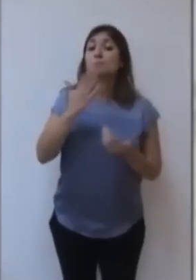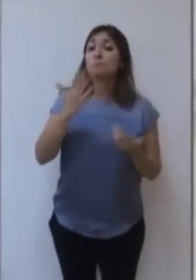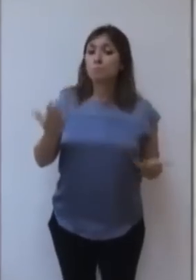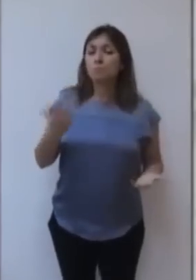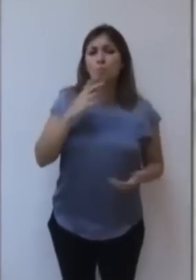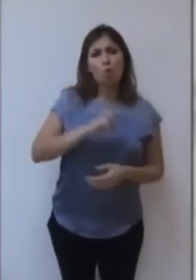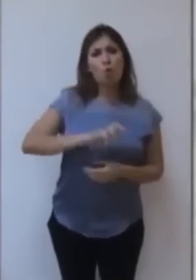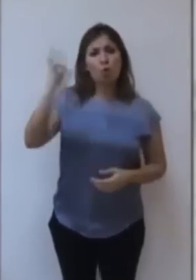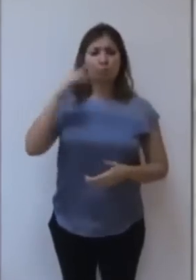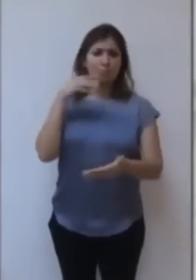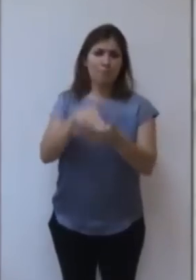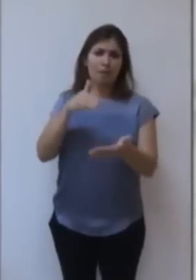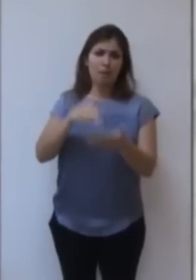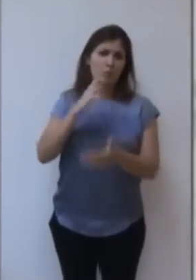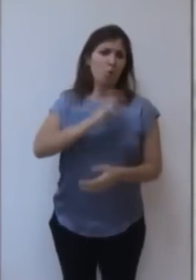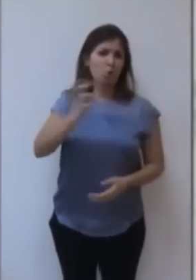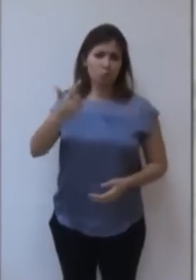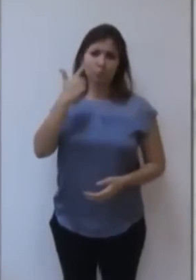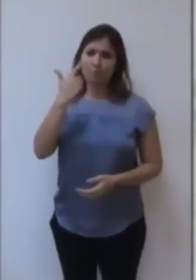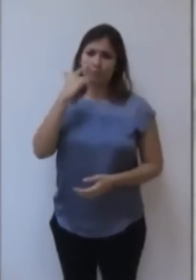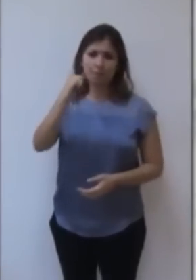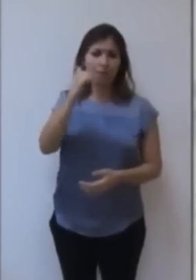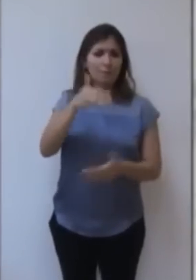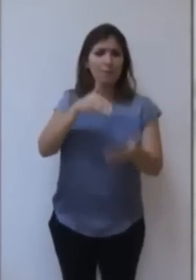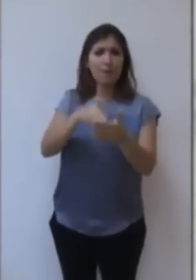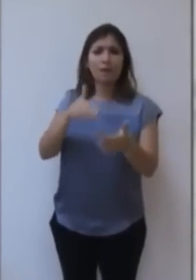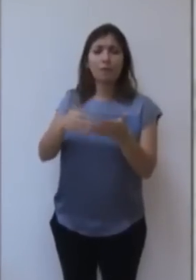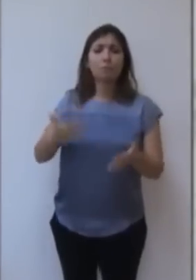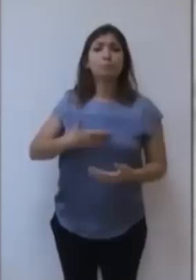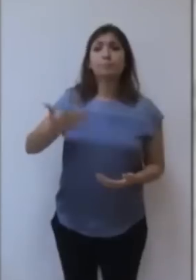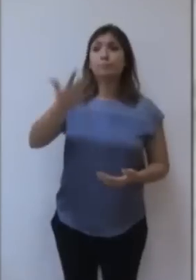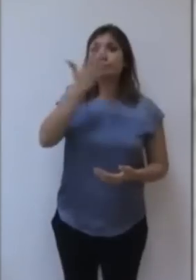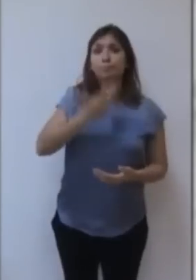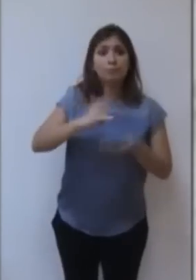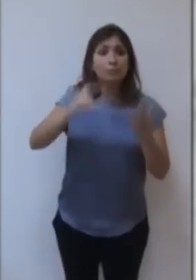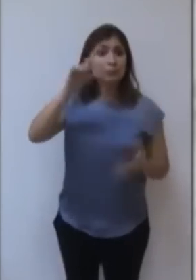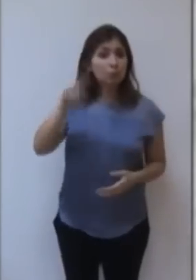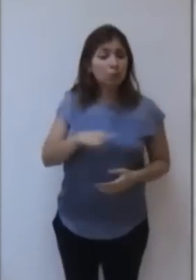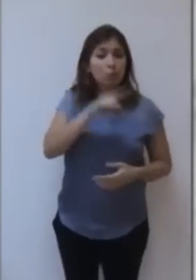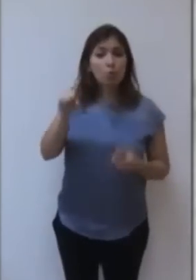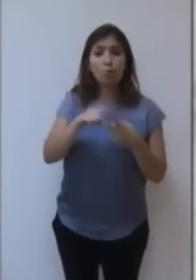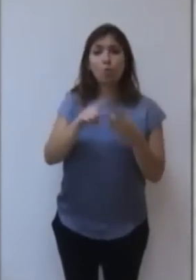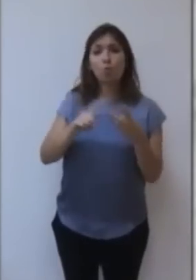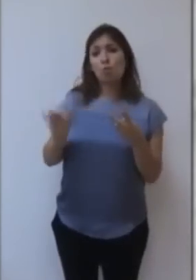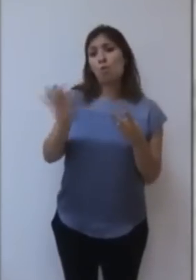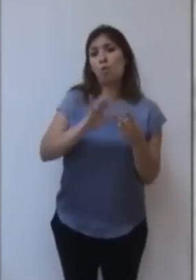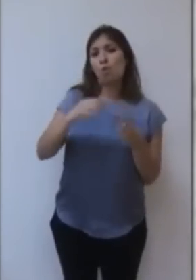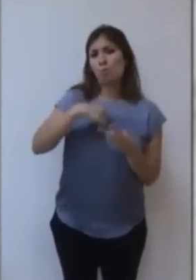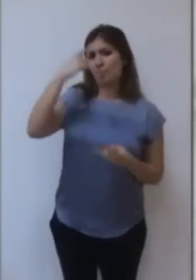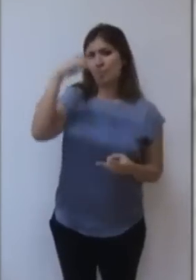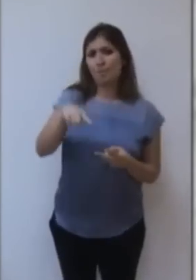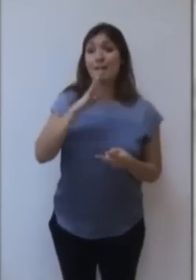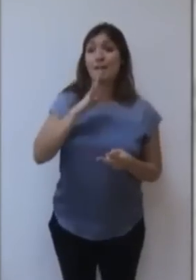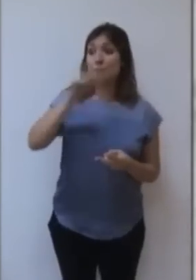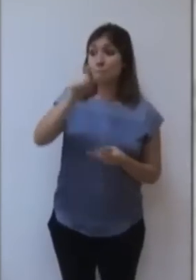hay otra serie de barreras, ¿no? Con el tema del conocimiento de las tecnologías, el que se tengan en cuenta